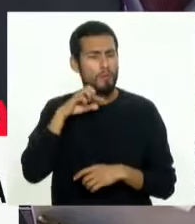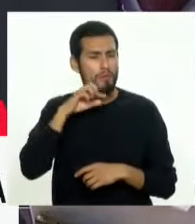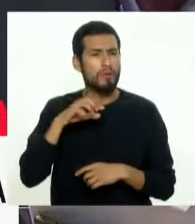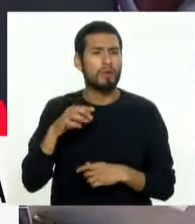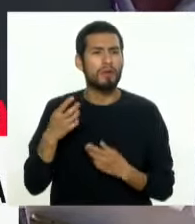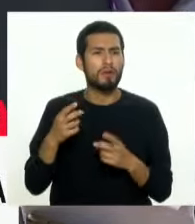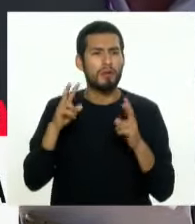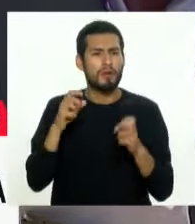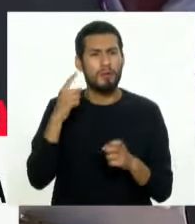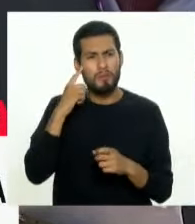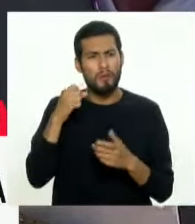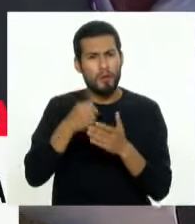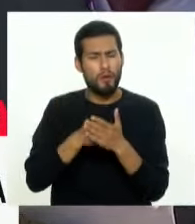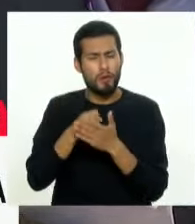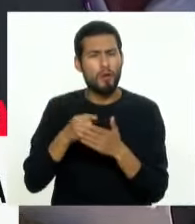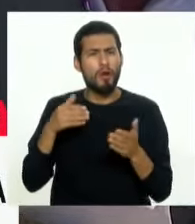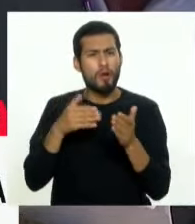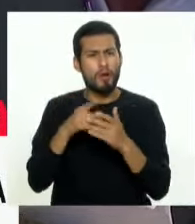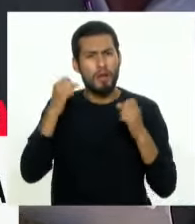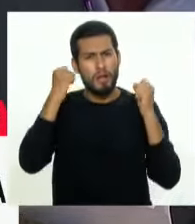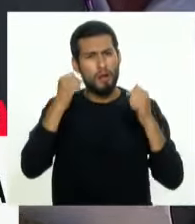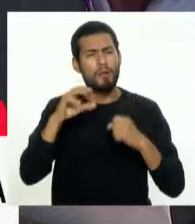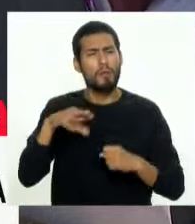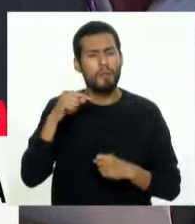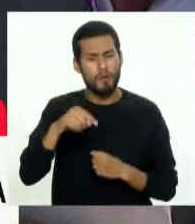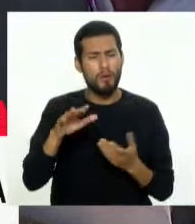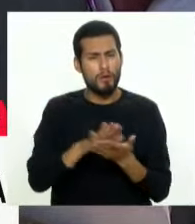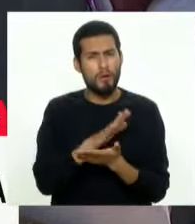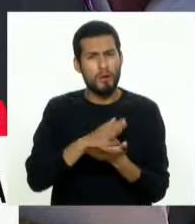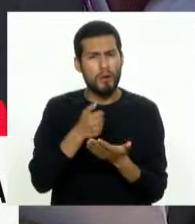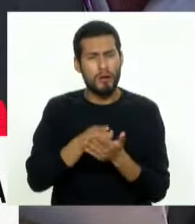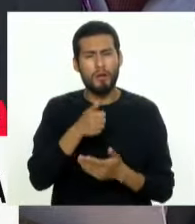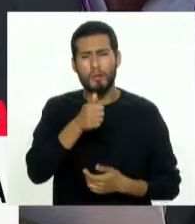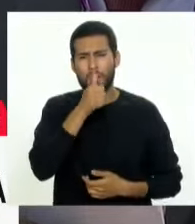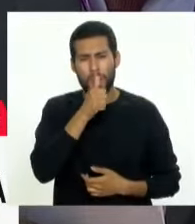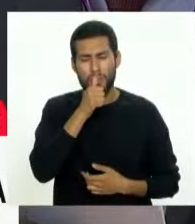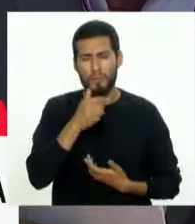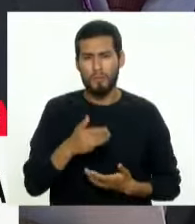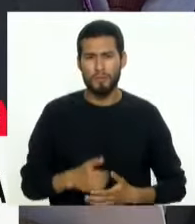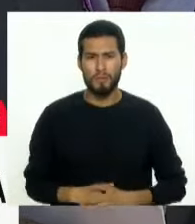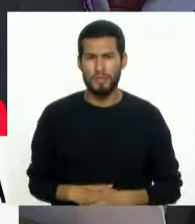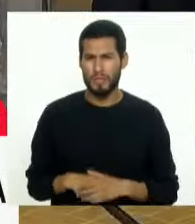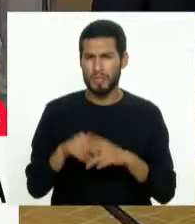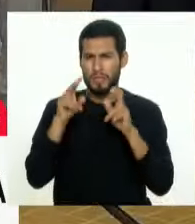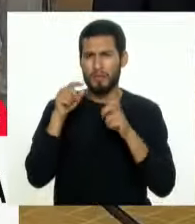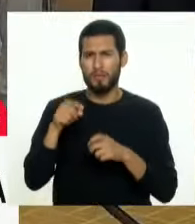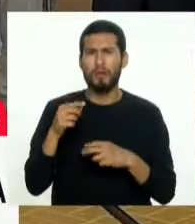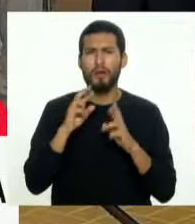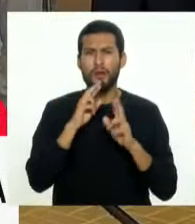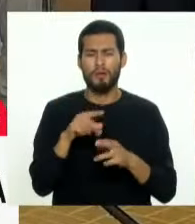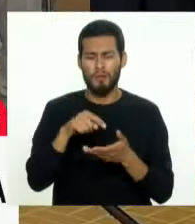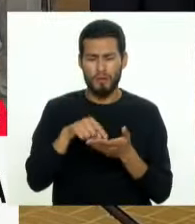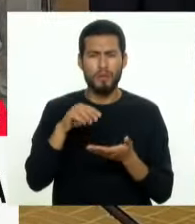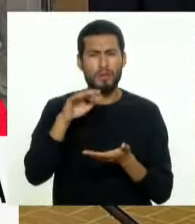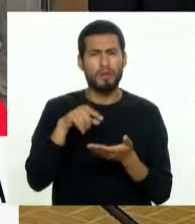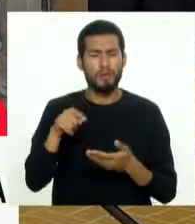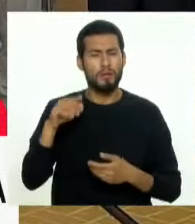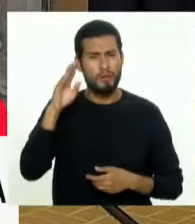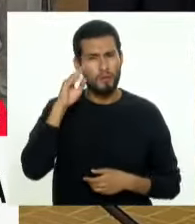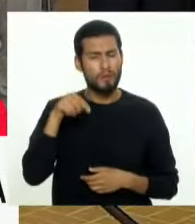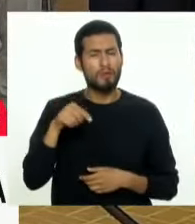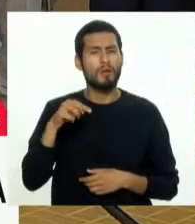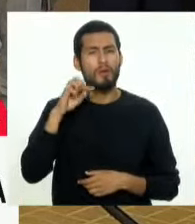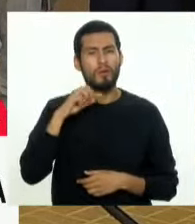precisamente para luchar contra las marchas, porque son documentos secretos, ¿no? Supuestamente la respuesta por escrito de este jefe policial puneño